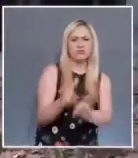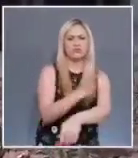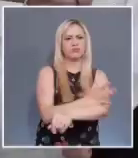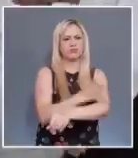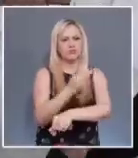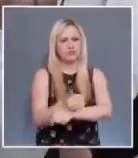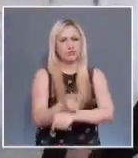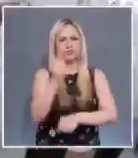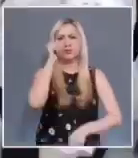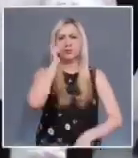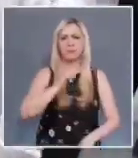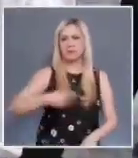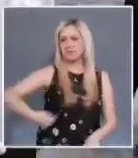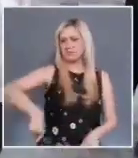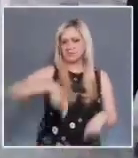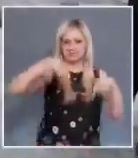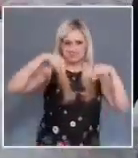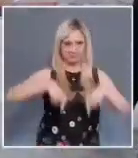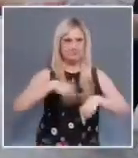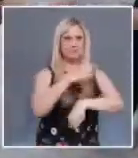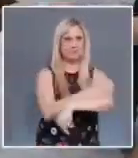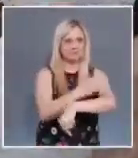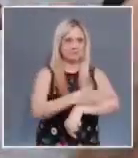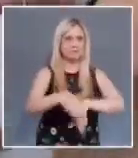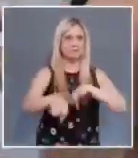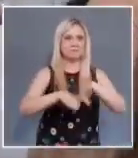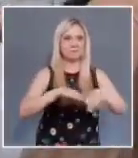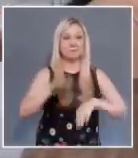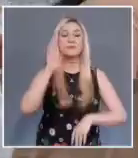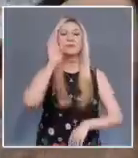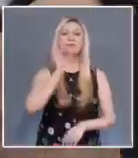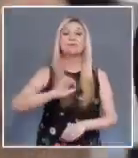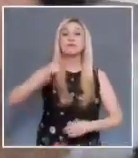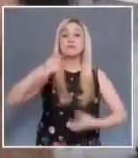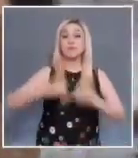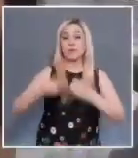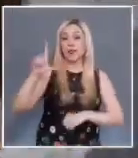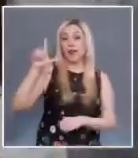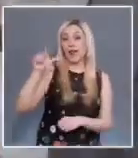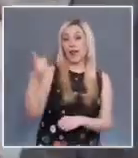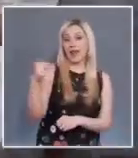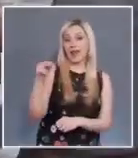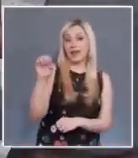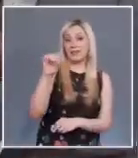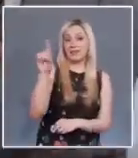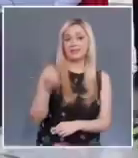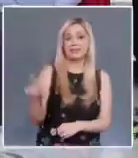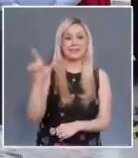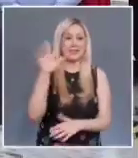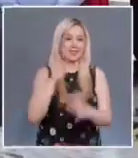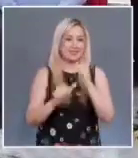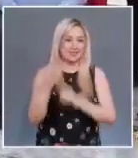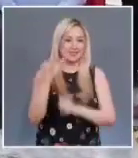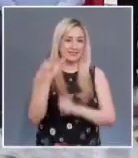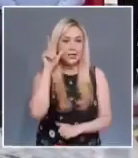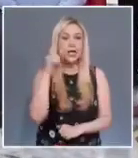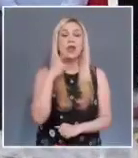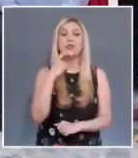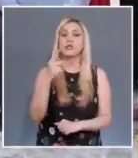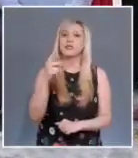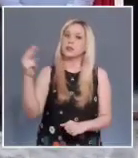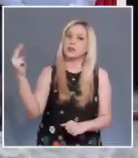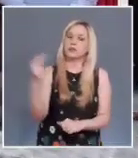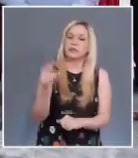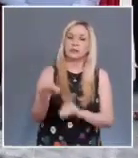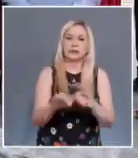Lainez convocó a los asistentes a seguir trabajando con excelencia, debido a que ahora más que nunca la sociedad